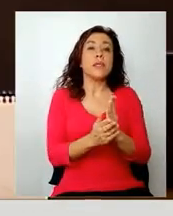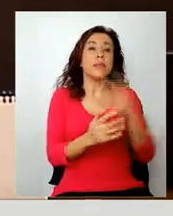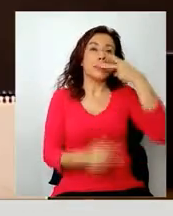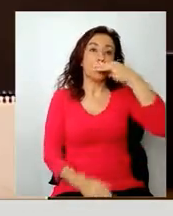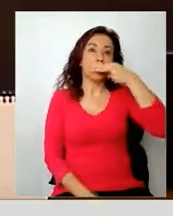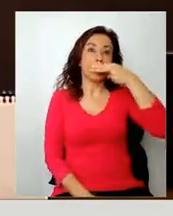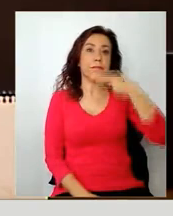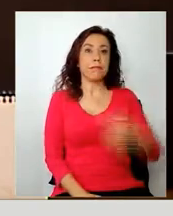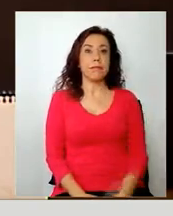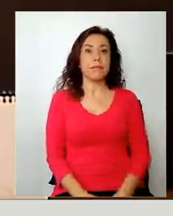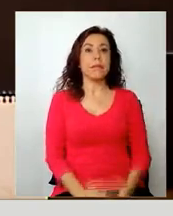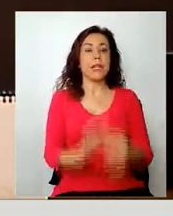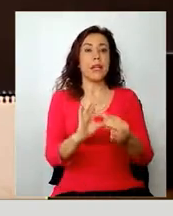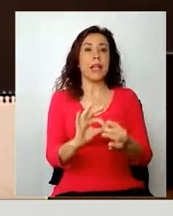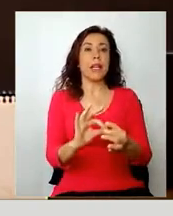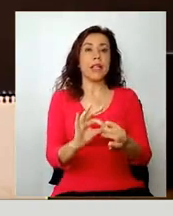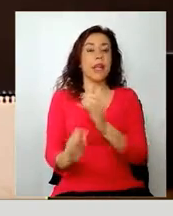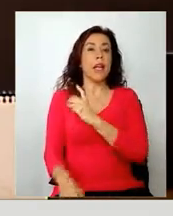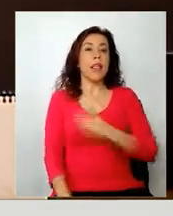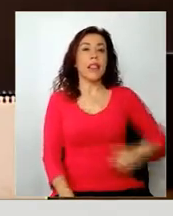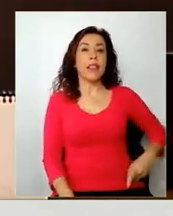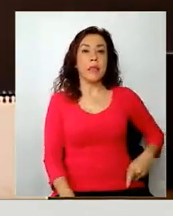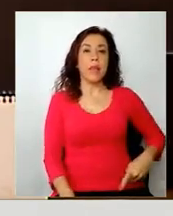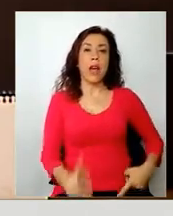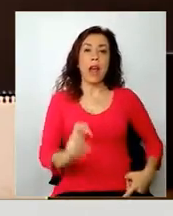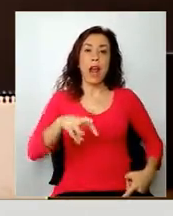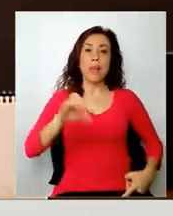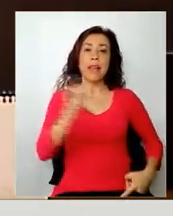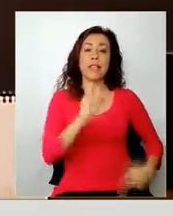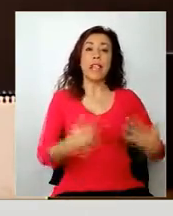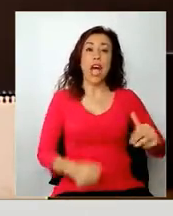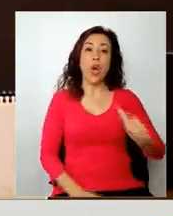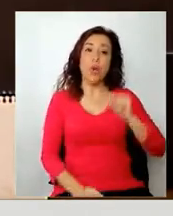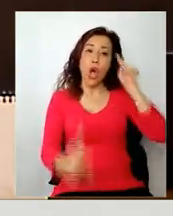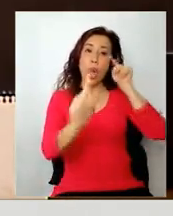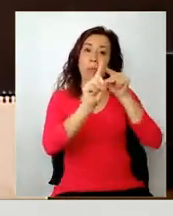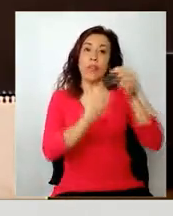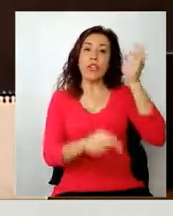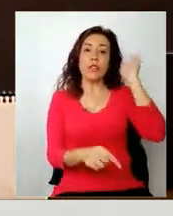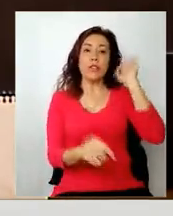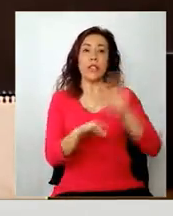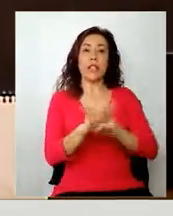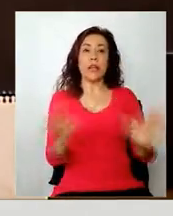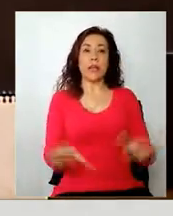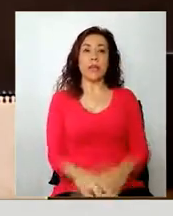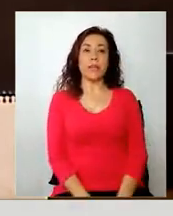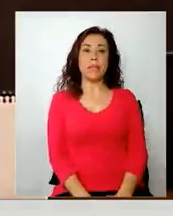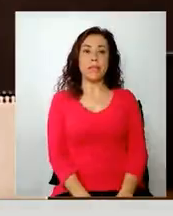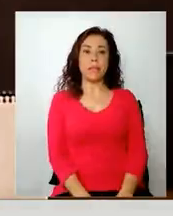Muchas gracias diputado de Ramírez y habiéndose cumplido el objeto de la sesión está se levante